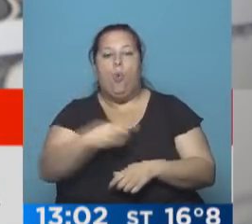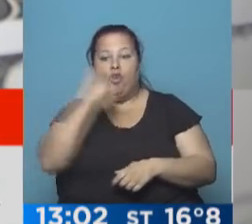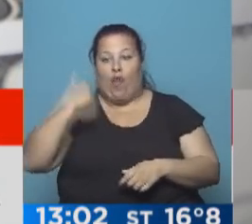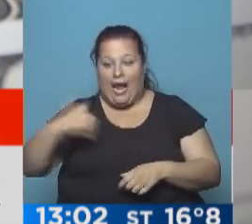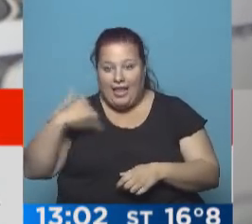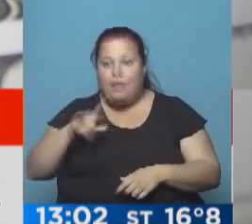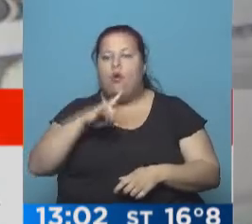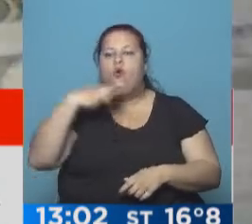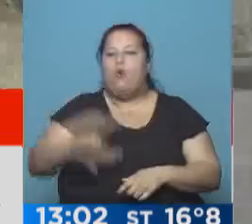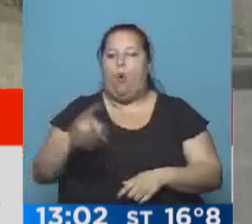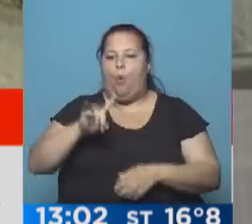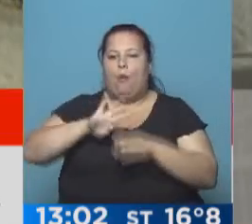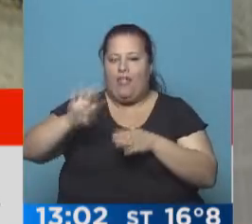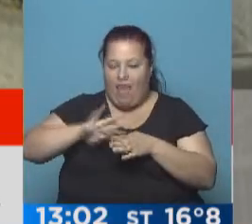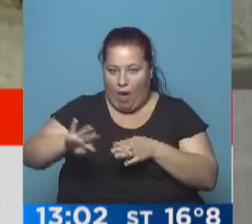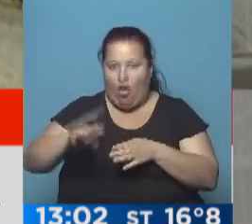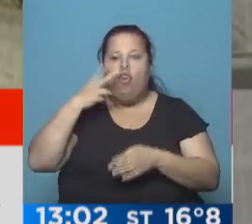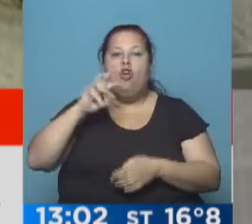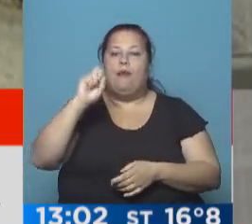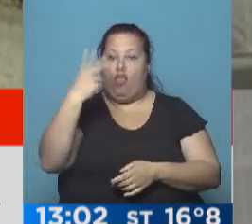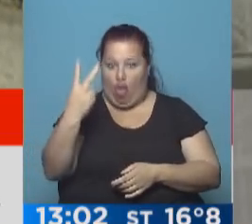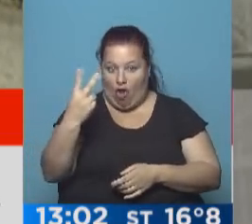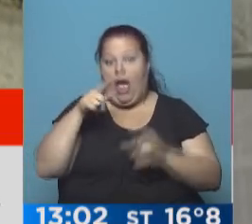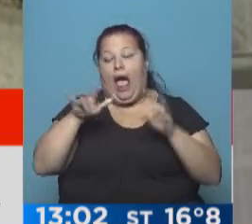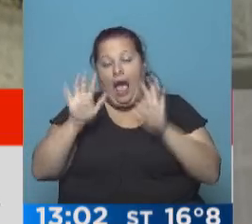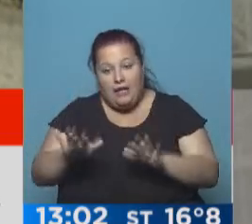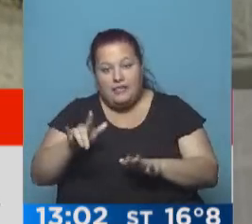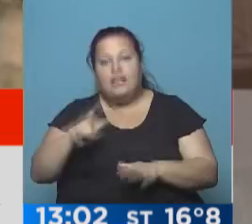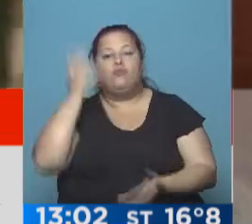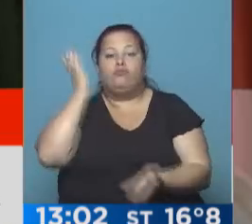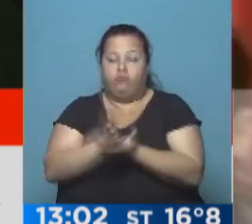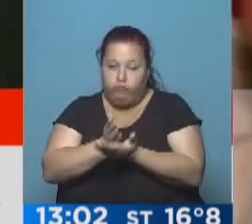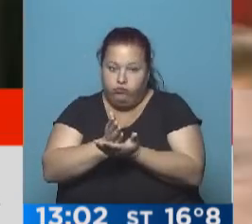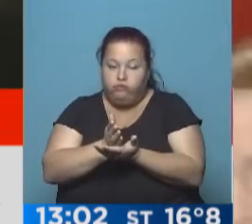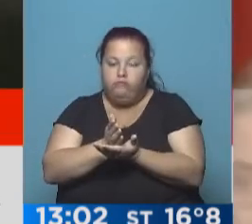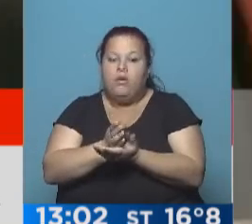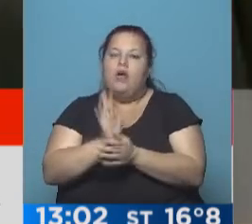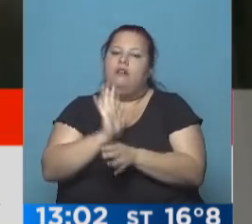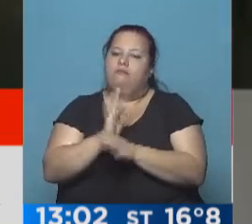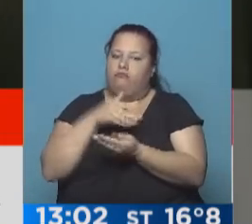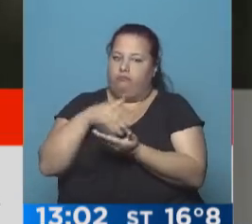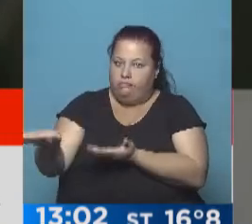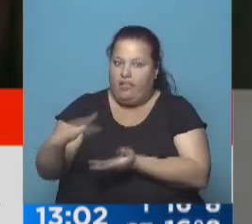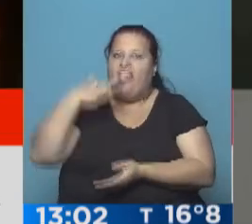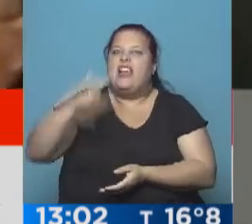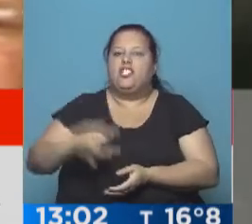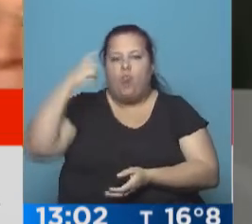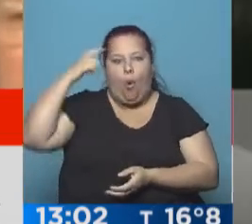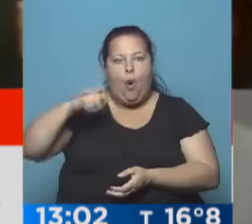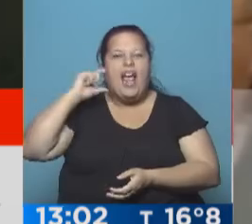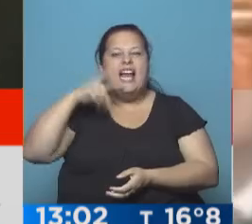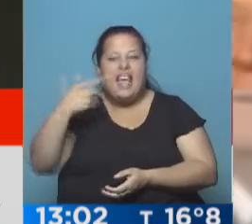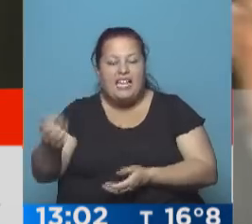Argentina por su incumplimiento de deuda en 2002. De esta manera, es un fallo que rechaza una decisión de Griesa